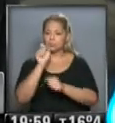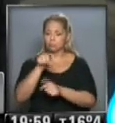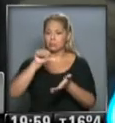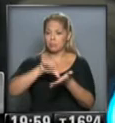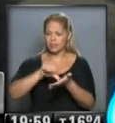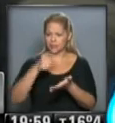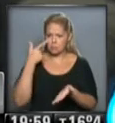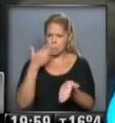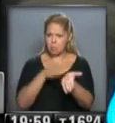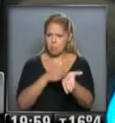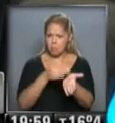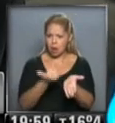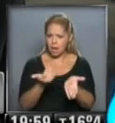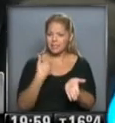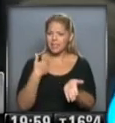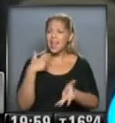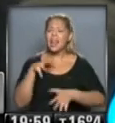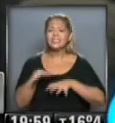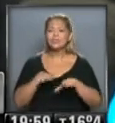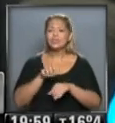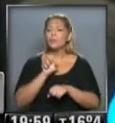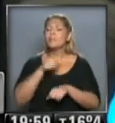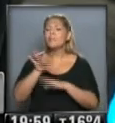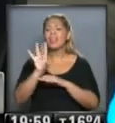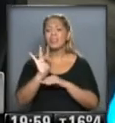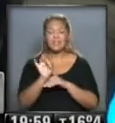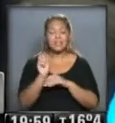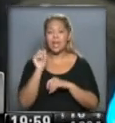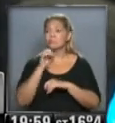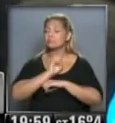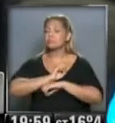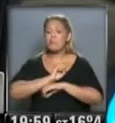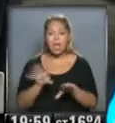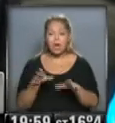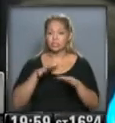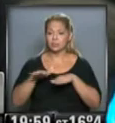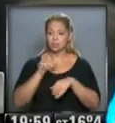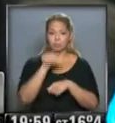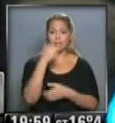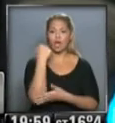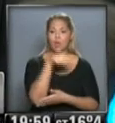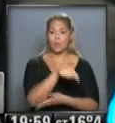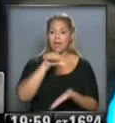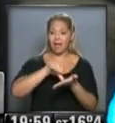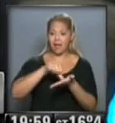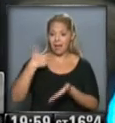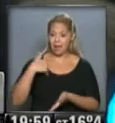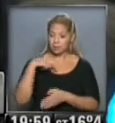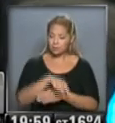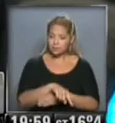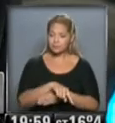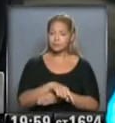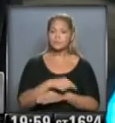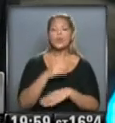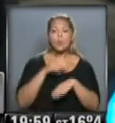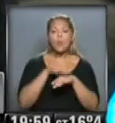demostró que la crisis más profunda, la catástrofe más grande que tuvo la economía en este país, que hizo